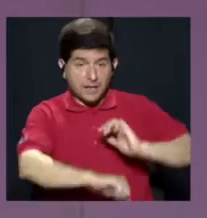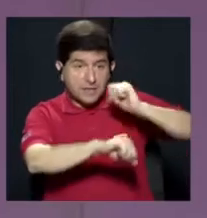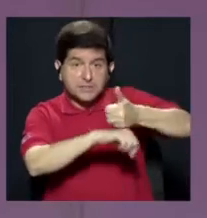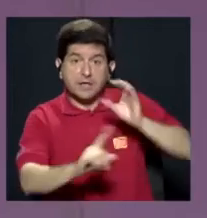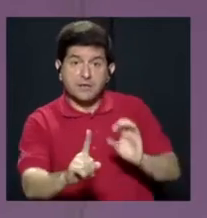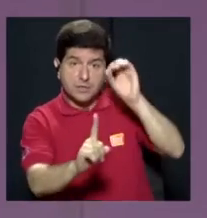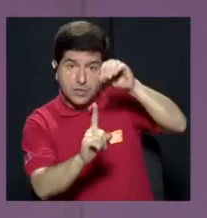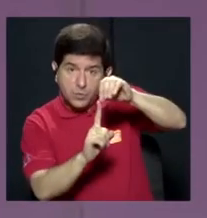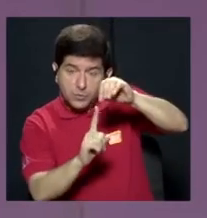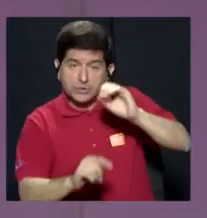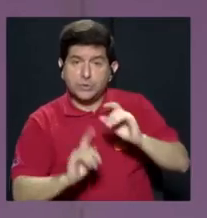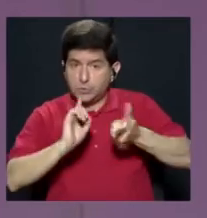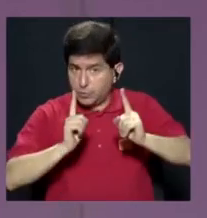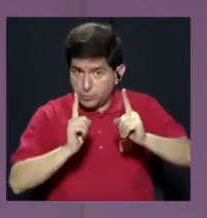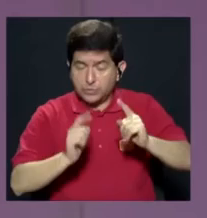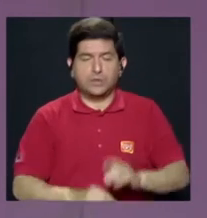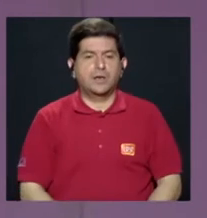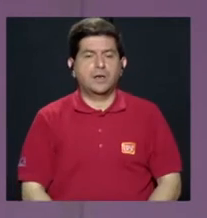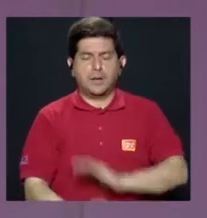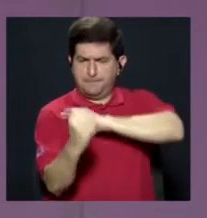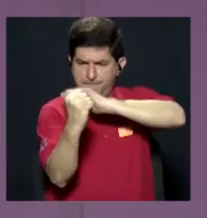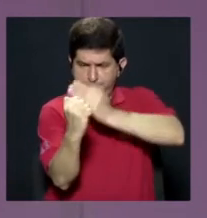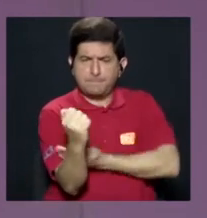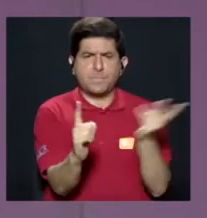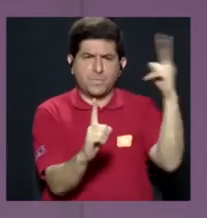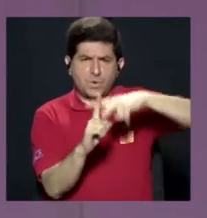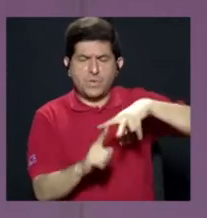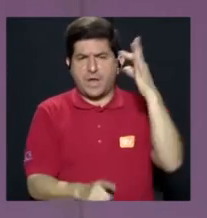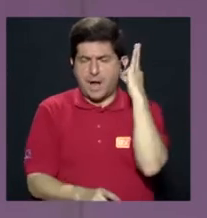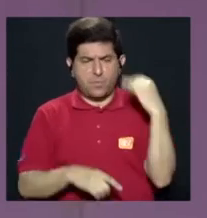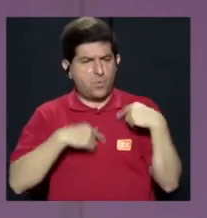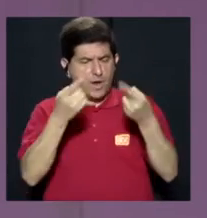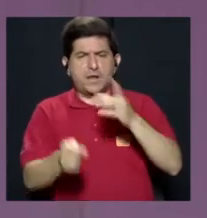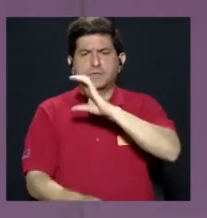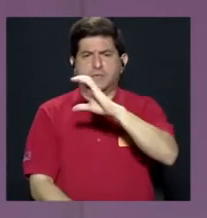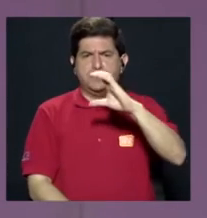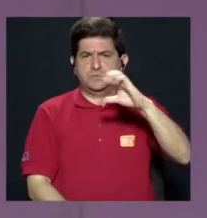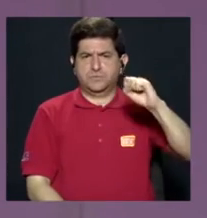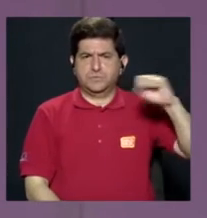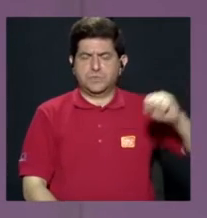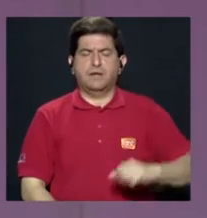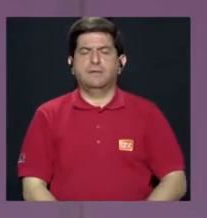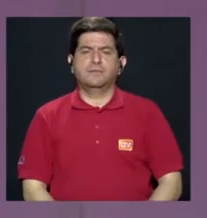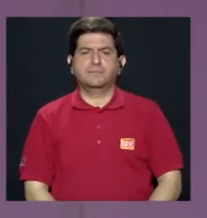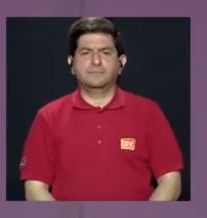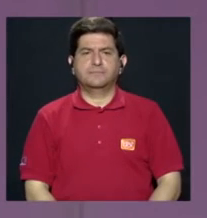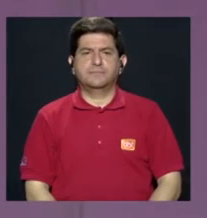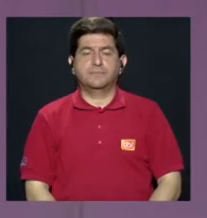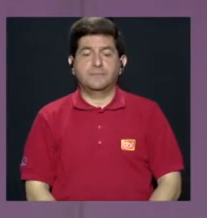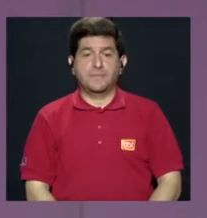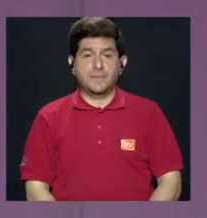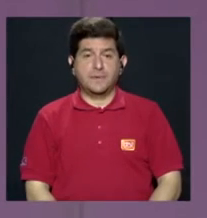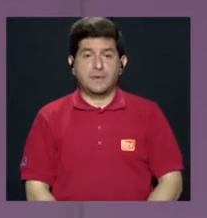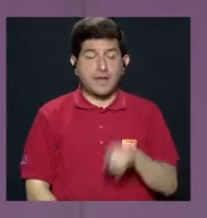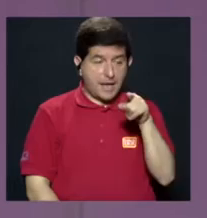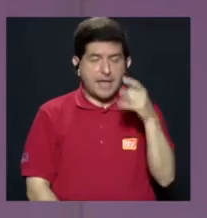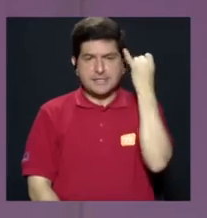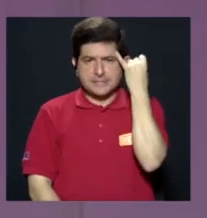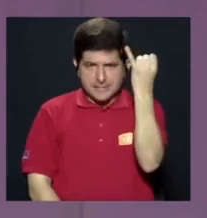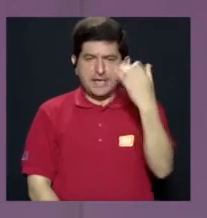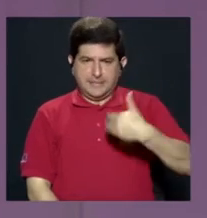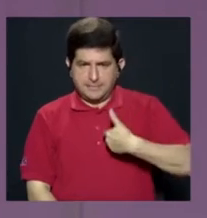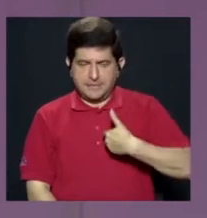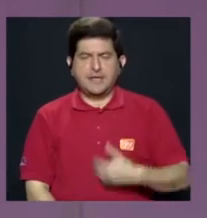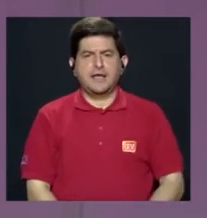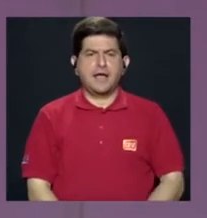el objetivo de empoderar a las mujeres que llegaban a la Caja del Seguro Social. La formamos con ese propósito